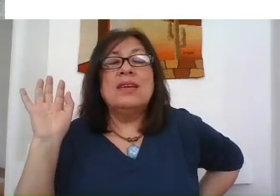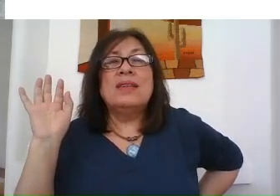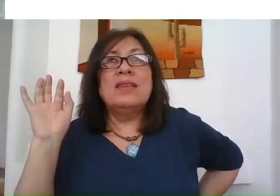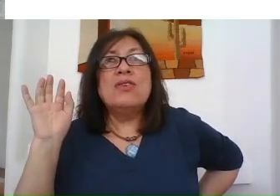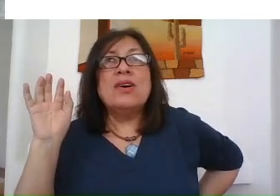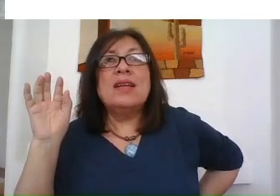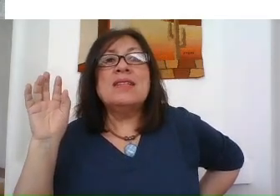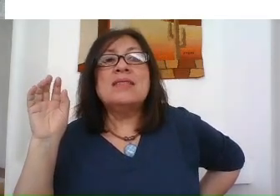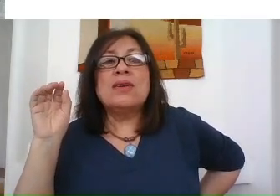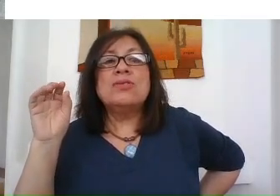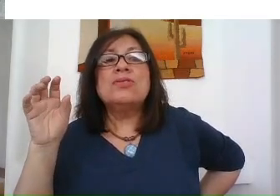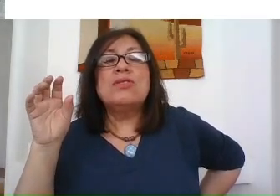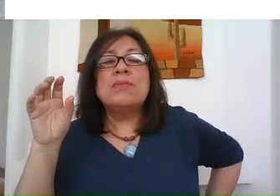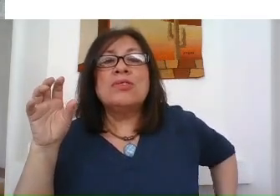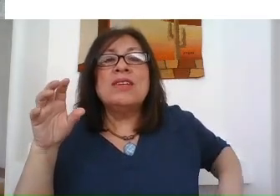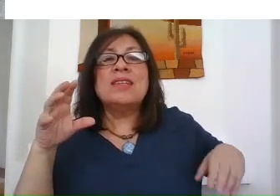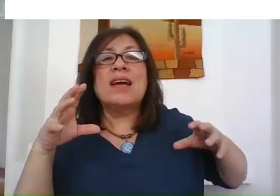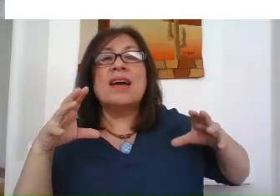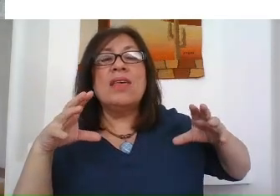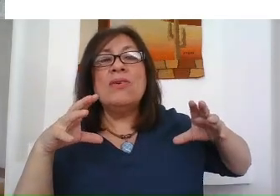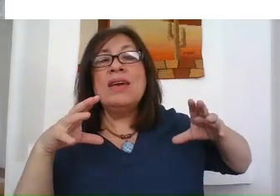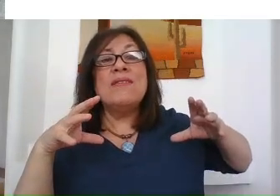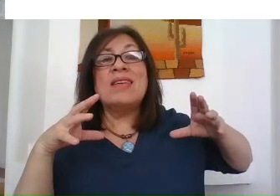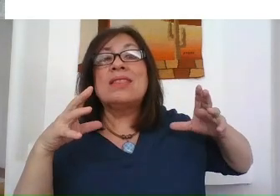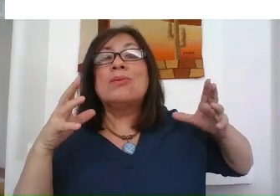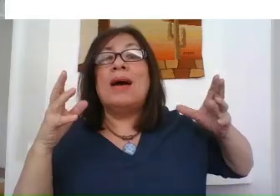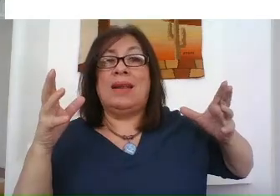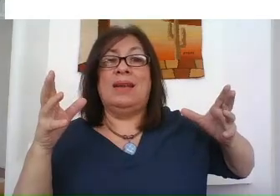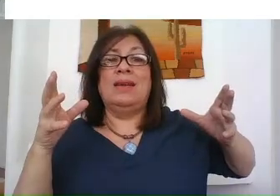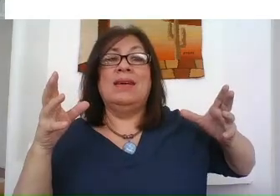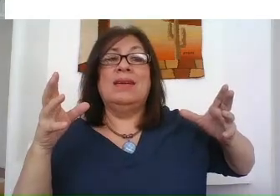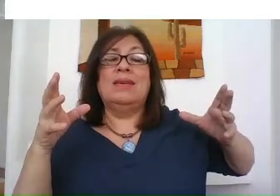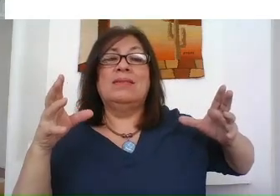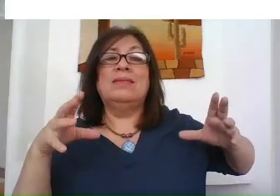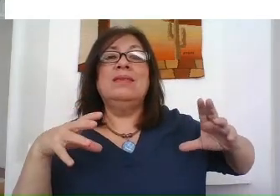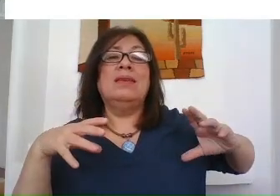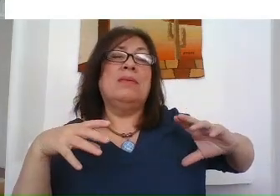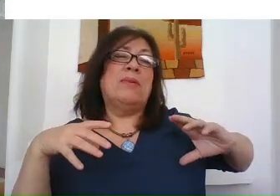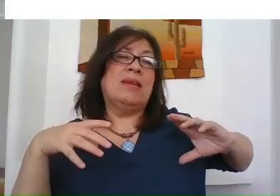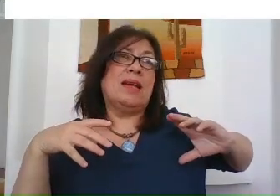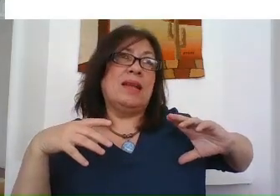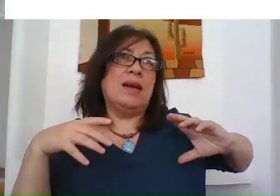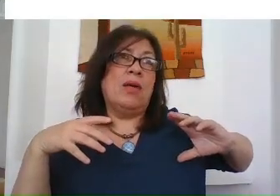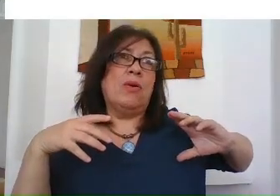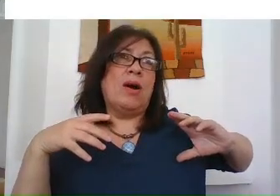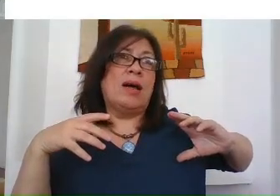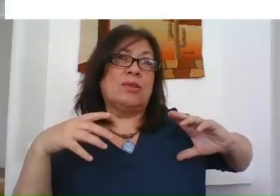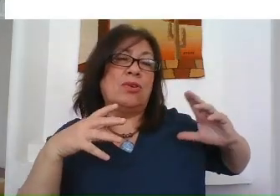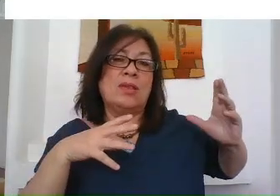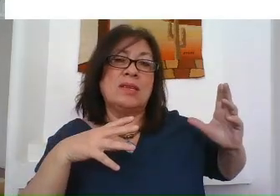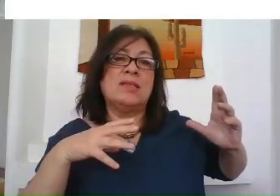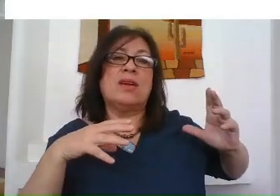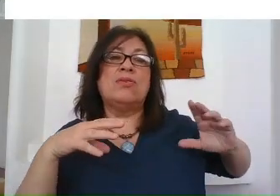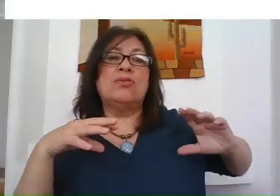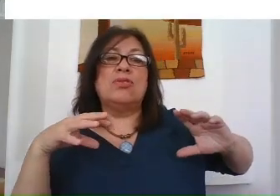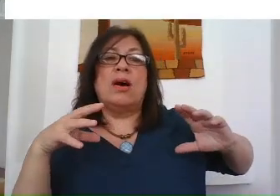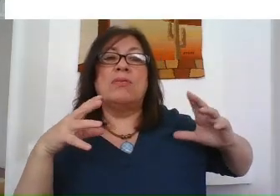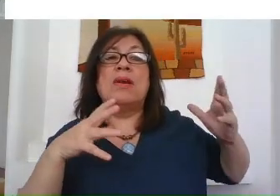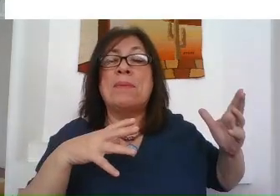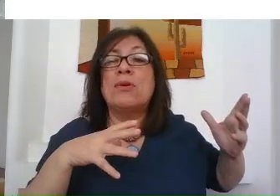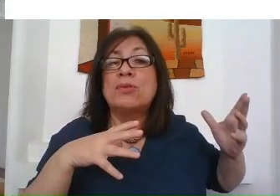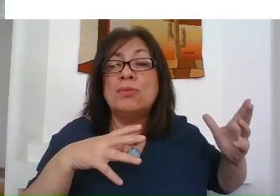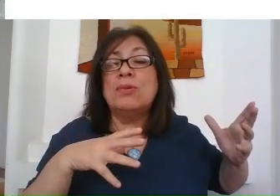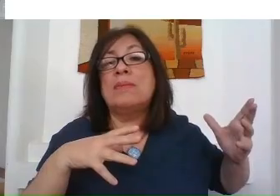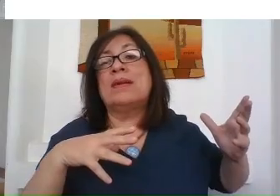retraso. Digo, el desarrollo psicomotor estancado es eventual, y puede estar ligado a todo el desarrollo,